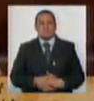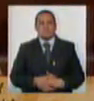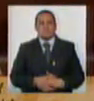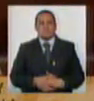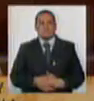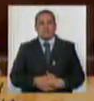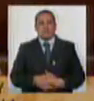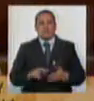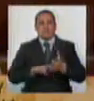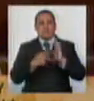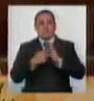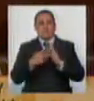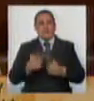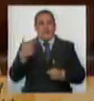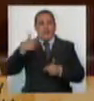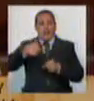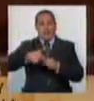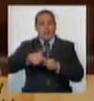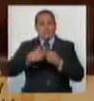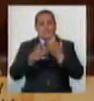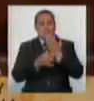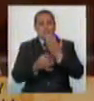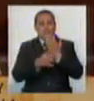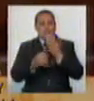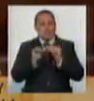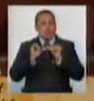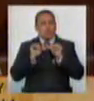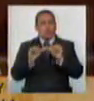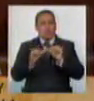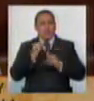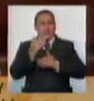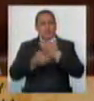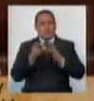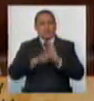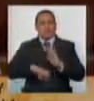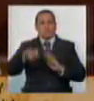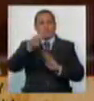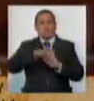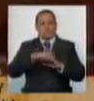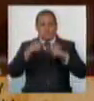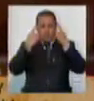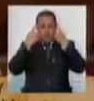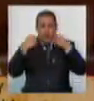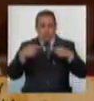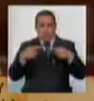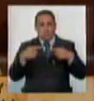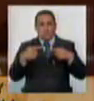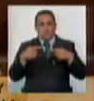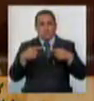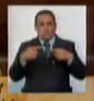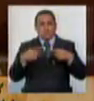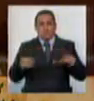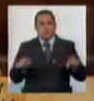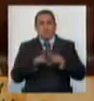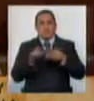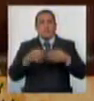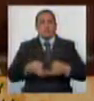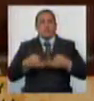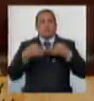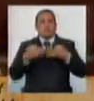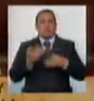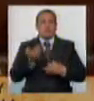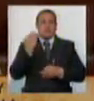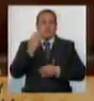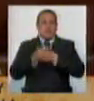En lo referente al petróleo, continuamos con el proyecto estratégico y postergado